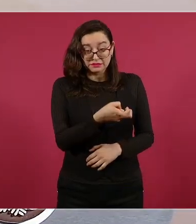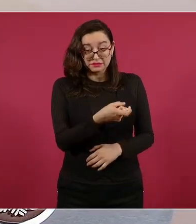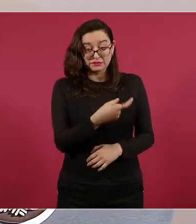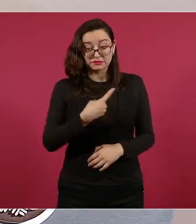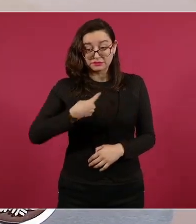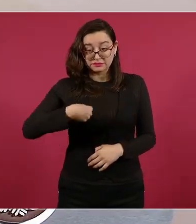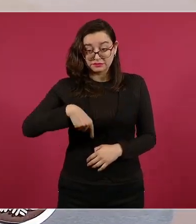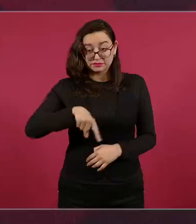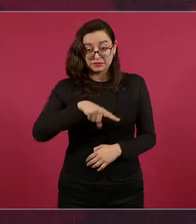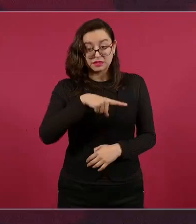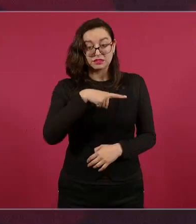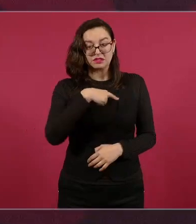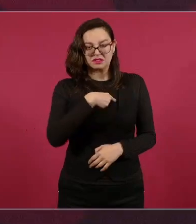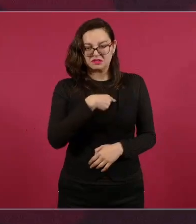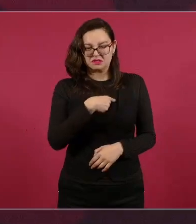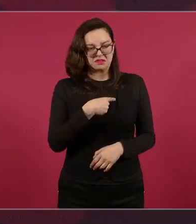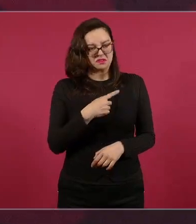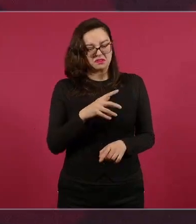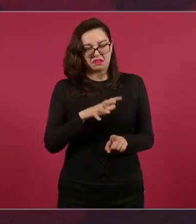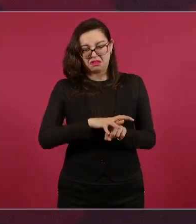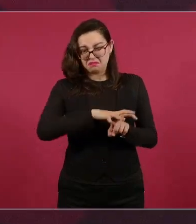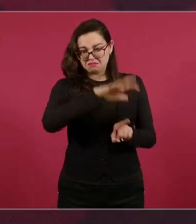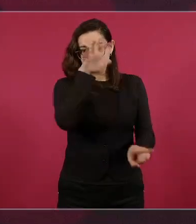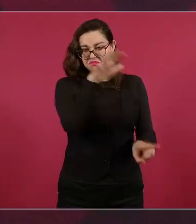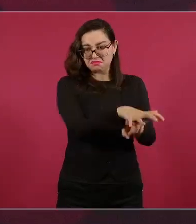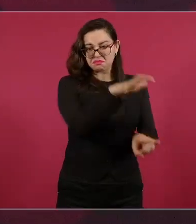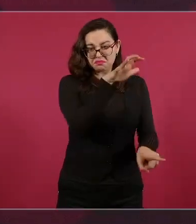no vamos a caer en ninguna provocación.